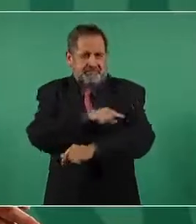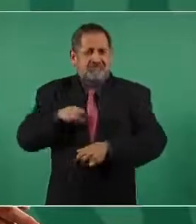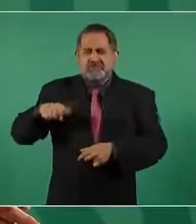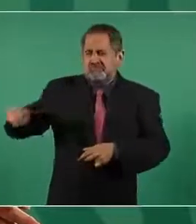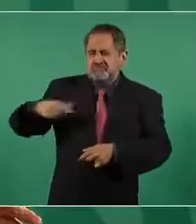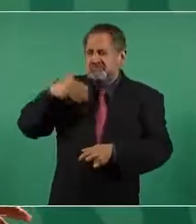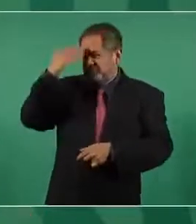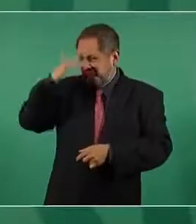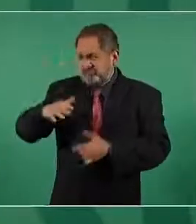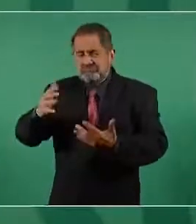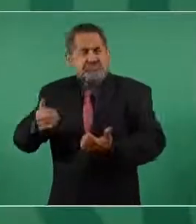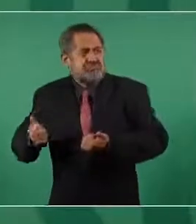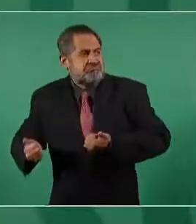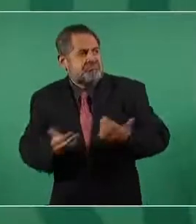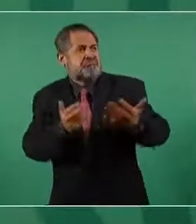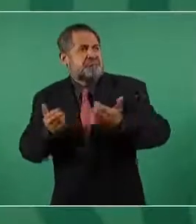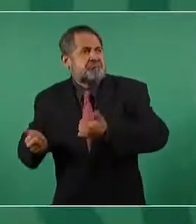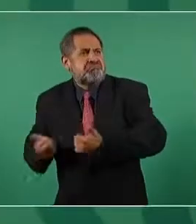lo hubiésemos hecho